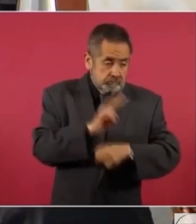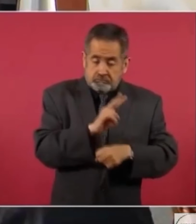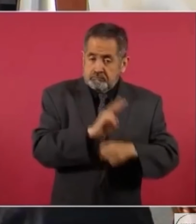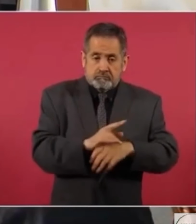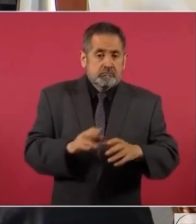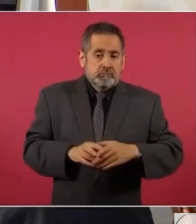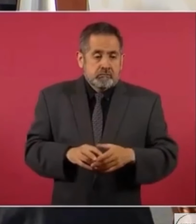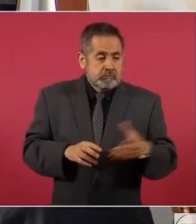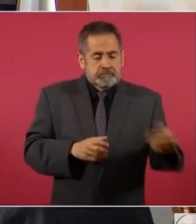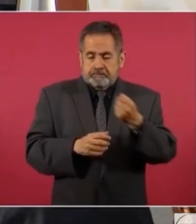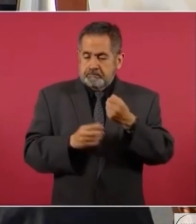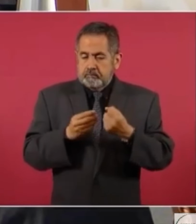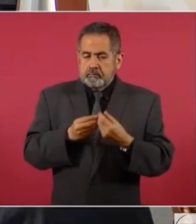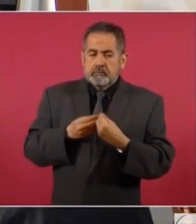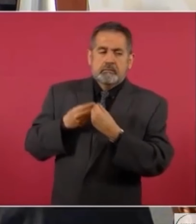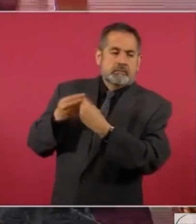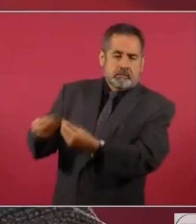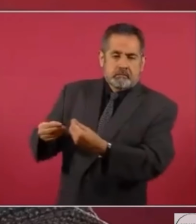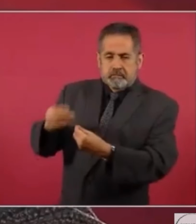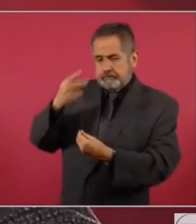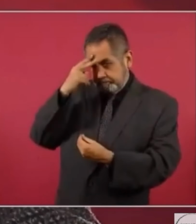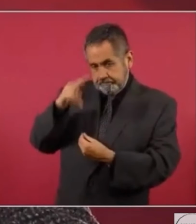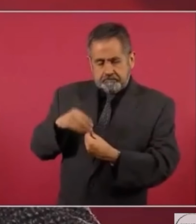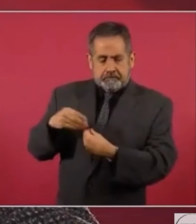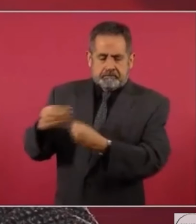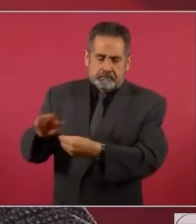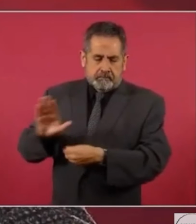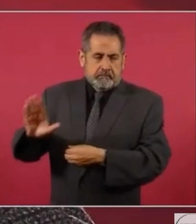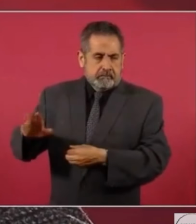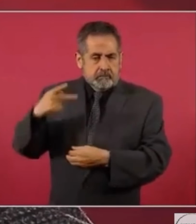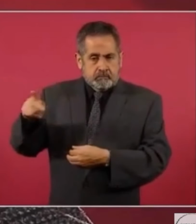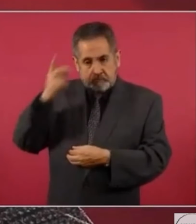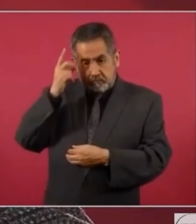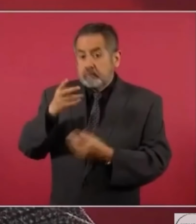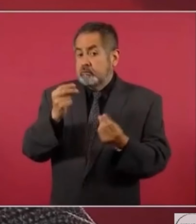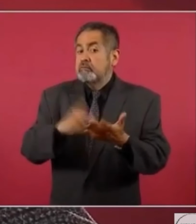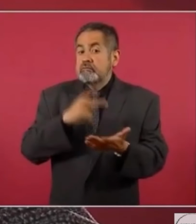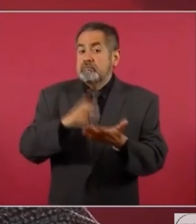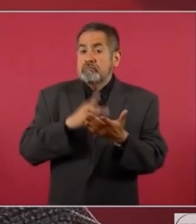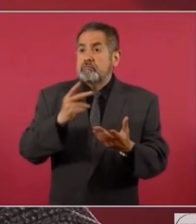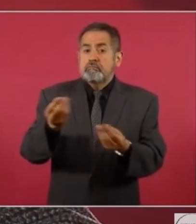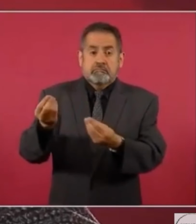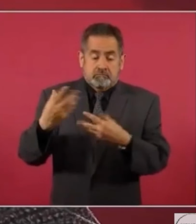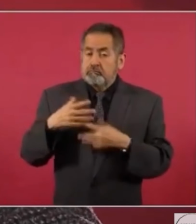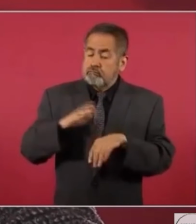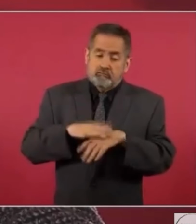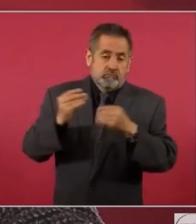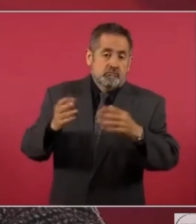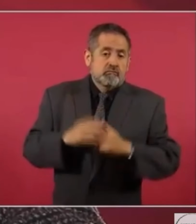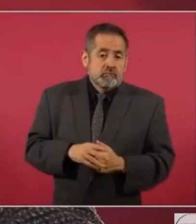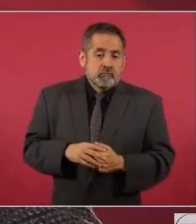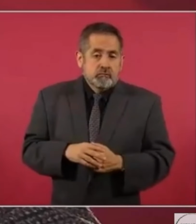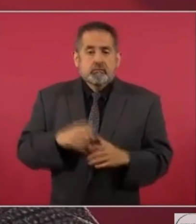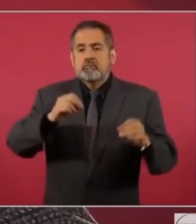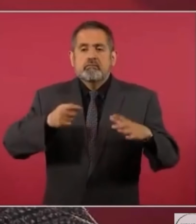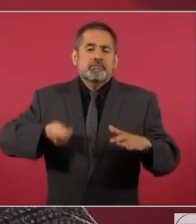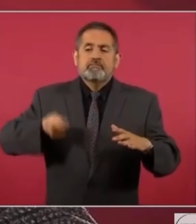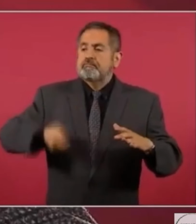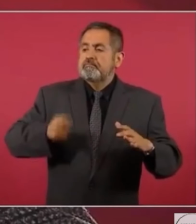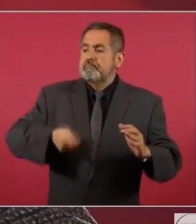Y hemos logrado que muchas las regresen o que no haya esas